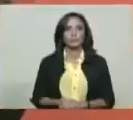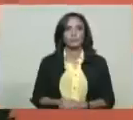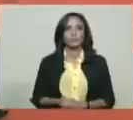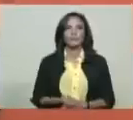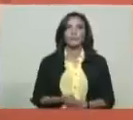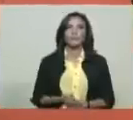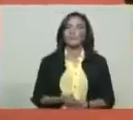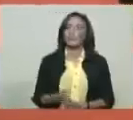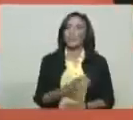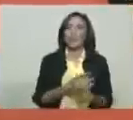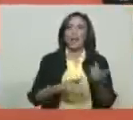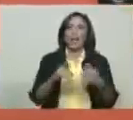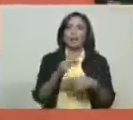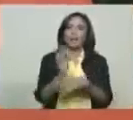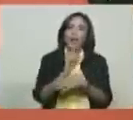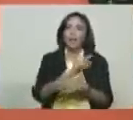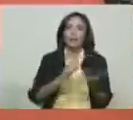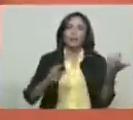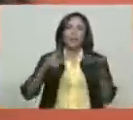Se embochincha inmediatamente, pues.